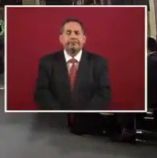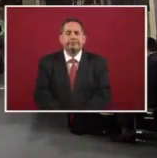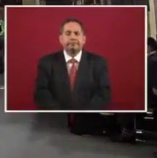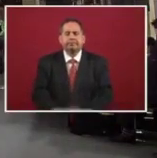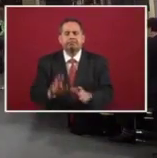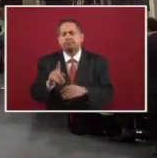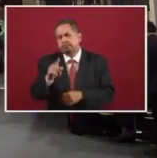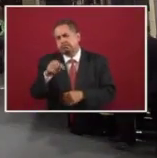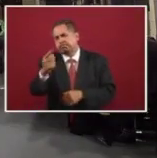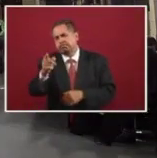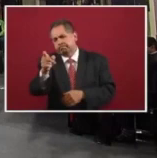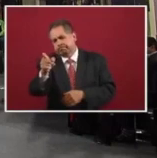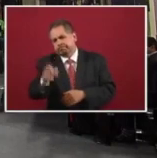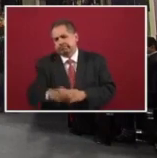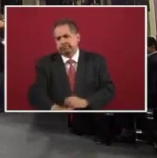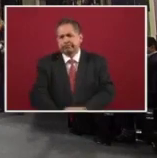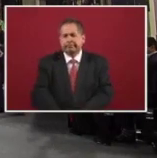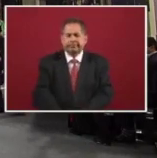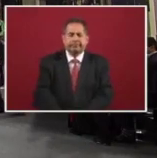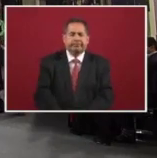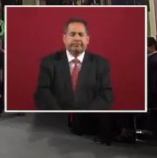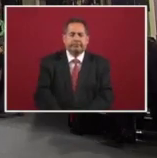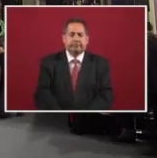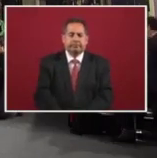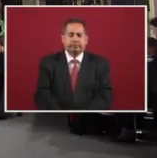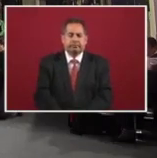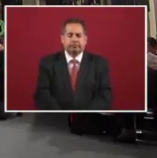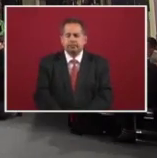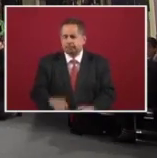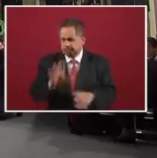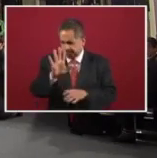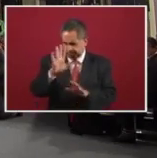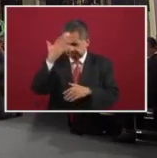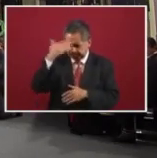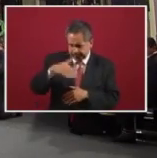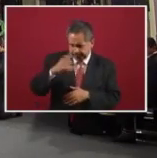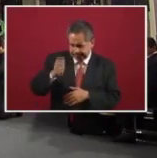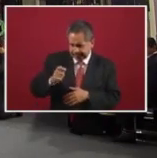A ver, Sara. Bueno, sí. ¿Saben por qué?